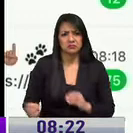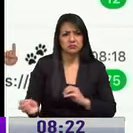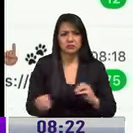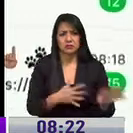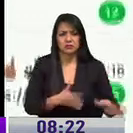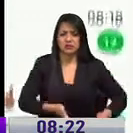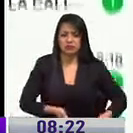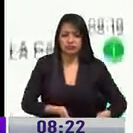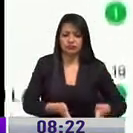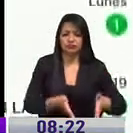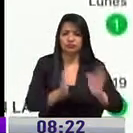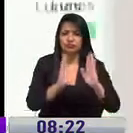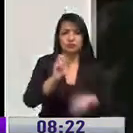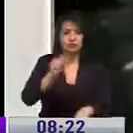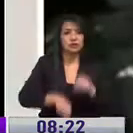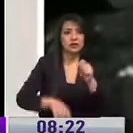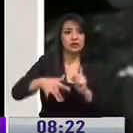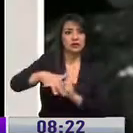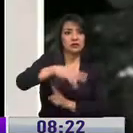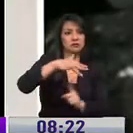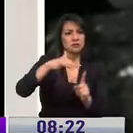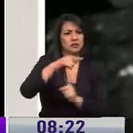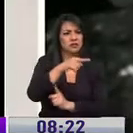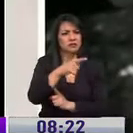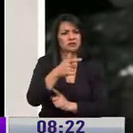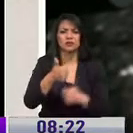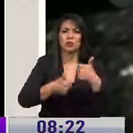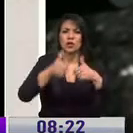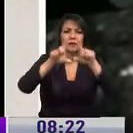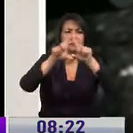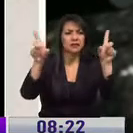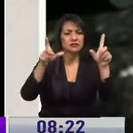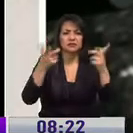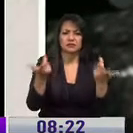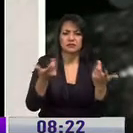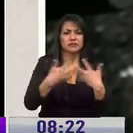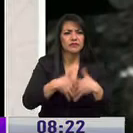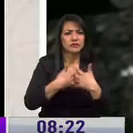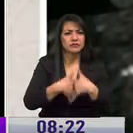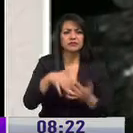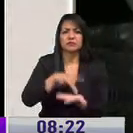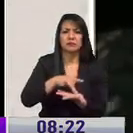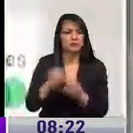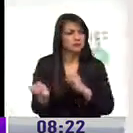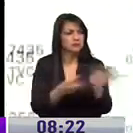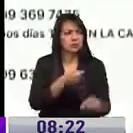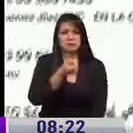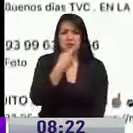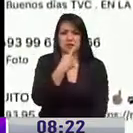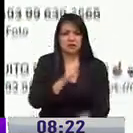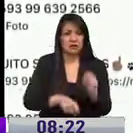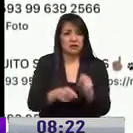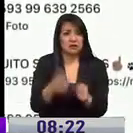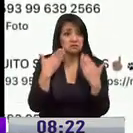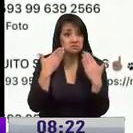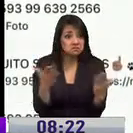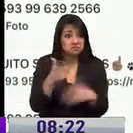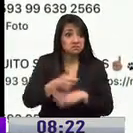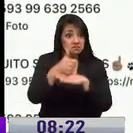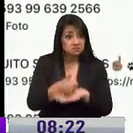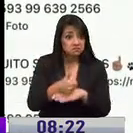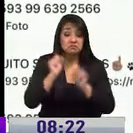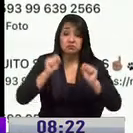en la cuneta. Esto daña el medio ambiente. ¿A qué farmacéutico, a quién se le ocurre botar medicación dañada? ¡Qué barbaridad!